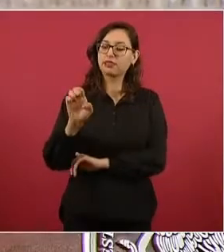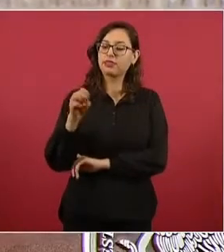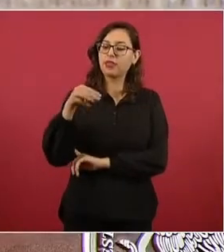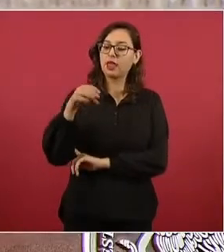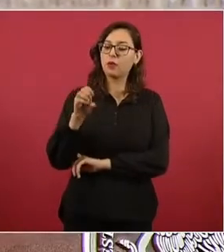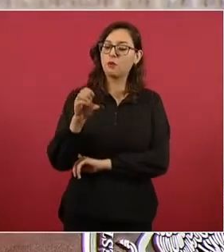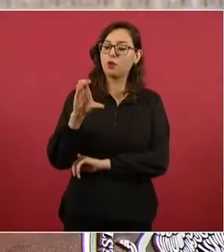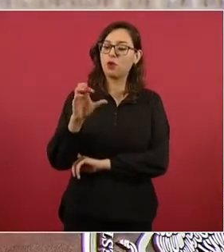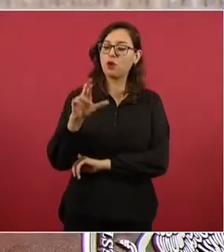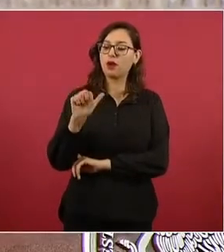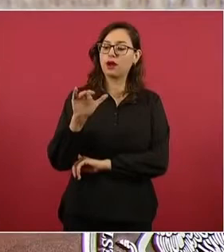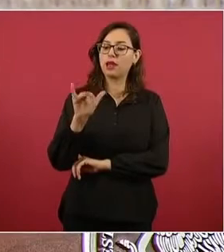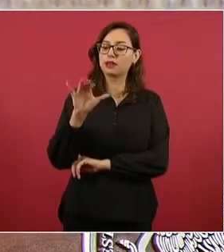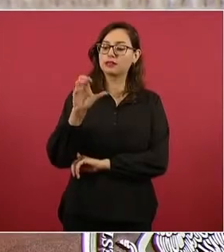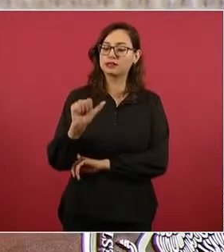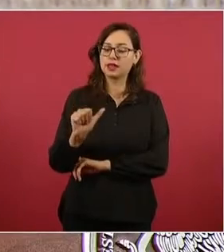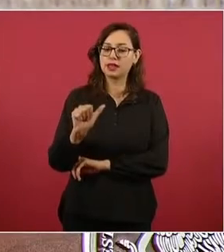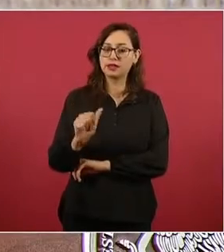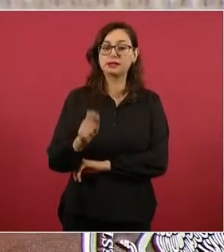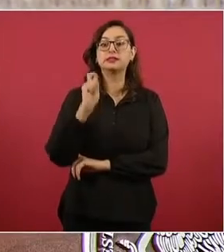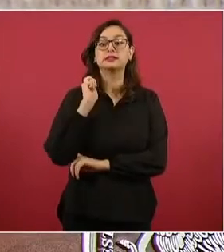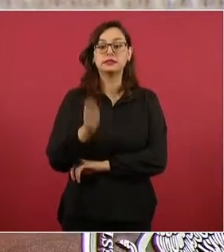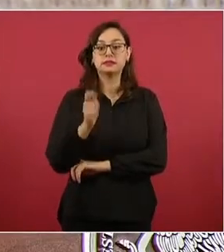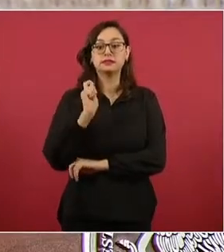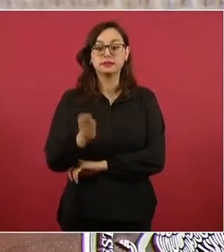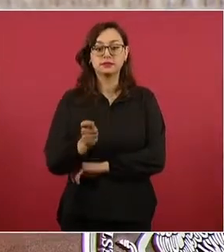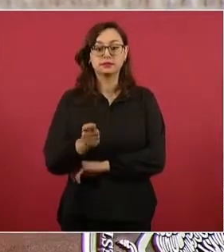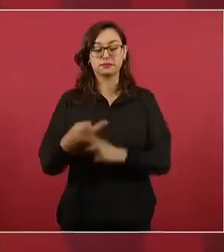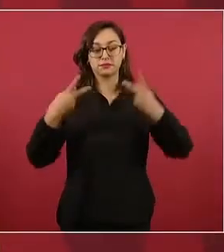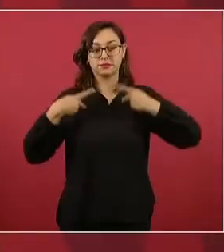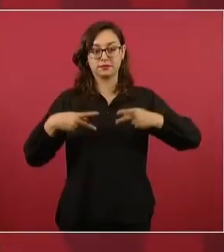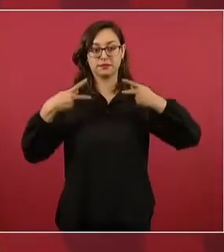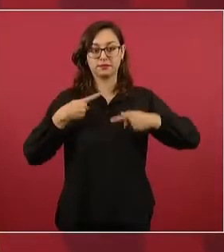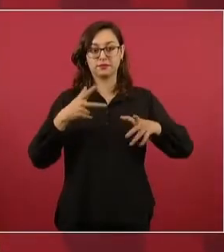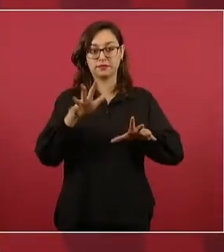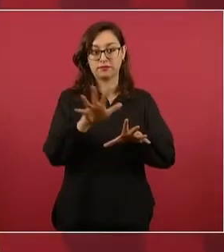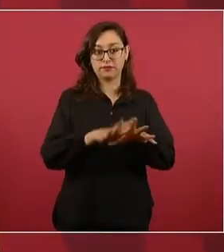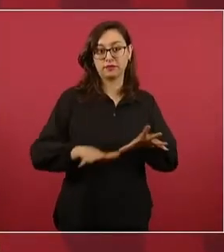significa la representación del pueblo.